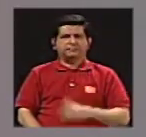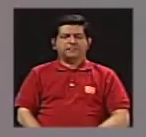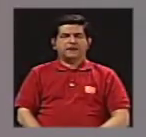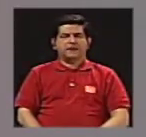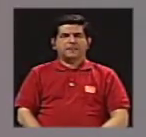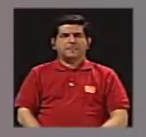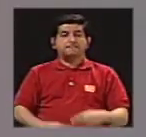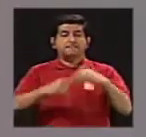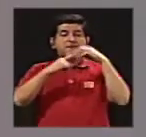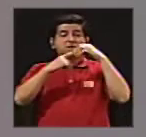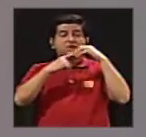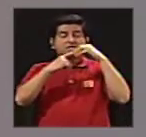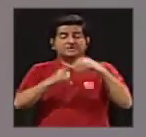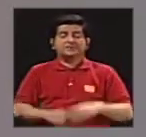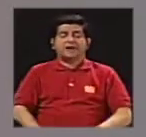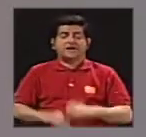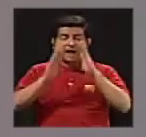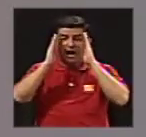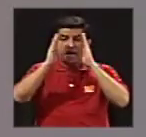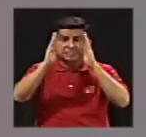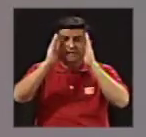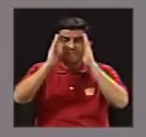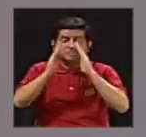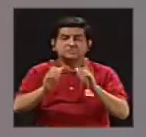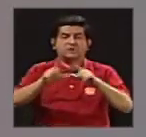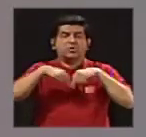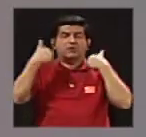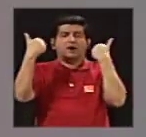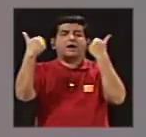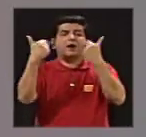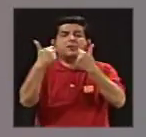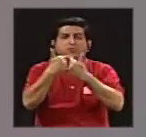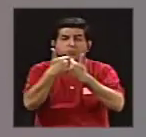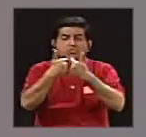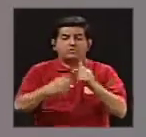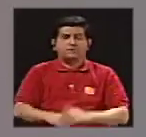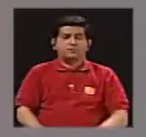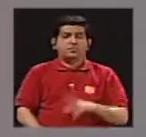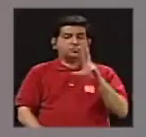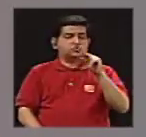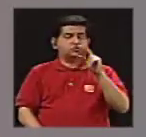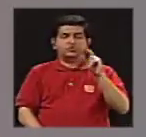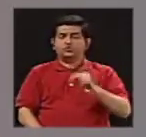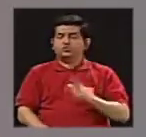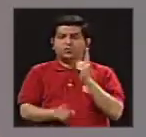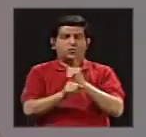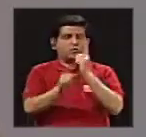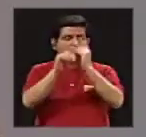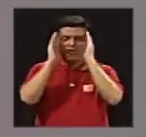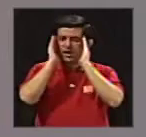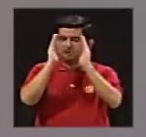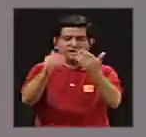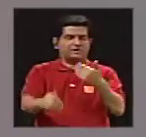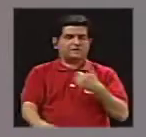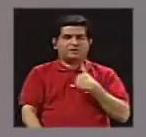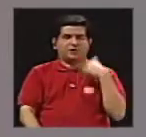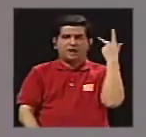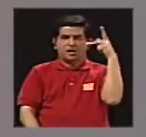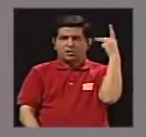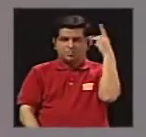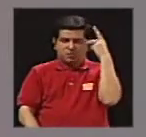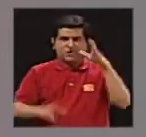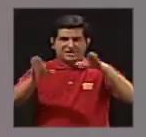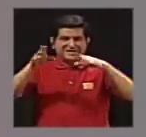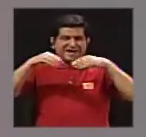prioritaria seguir cubriendo a los sectores este que no se les ha dado la medida atención las políticas de